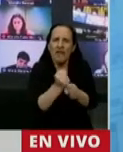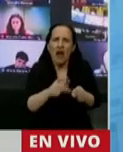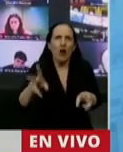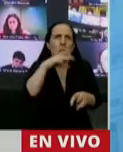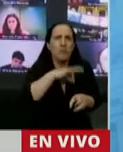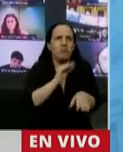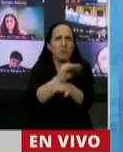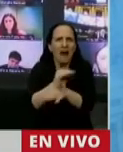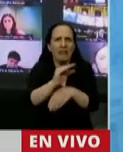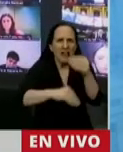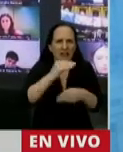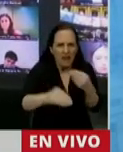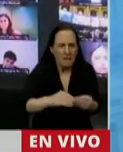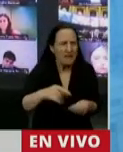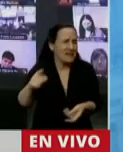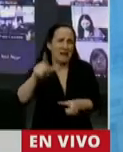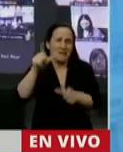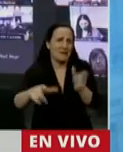mismo seguramente.